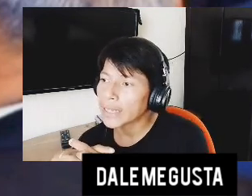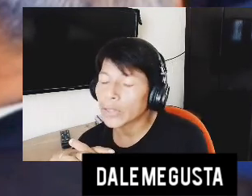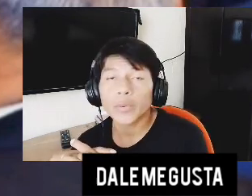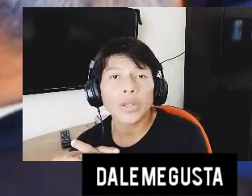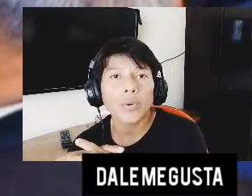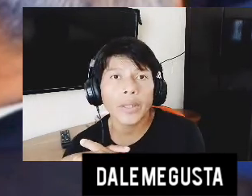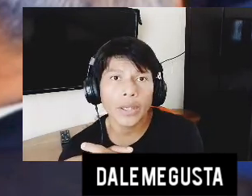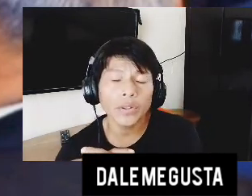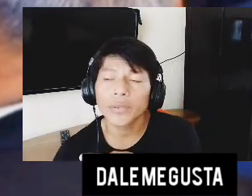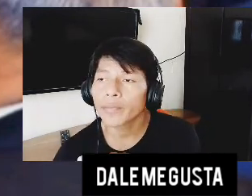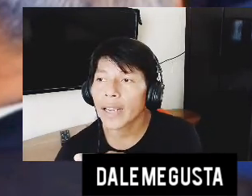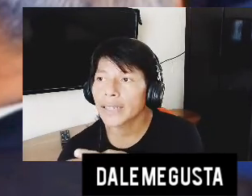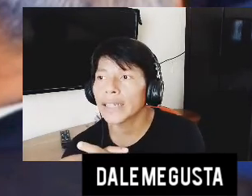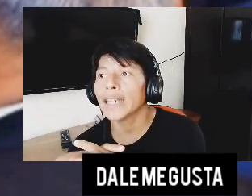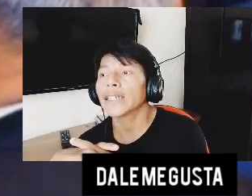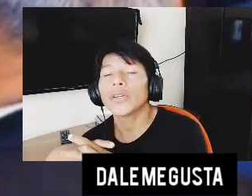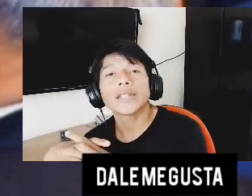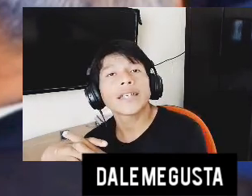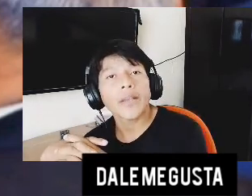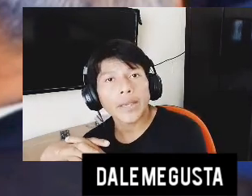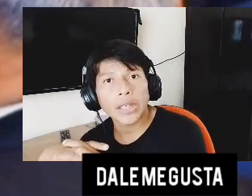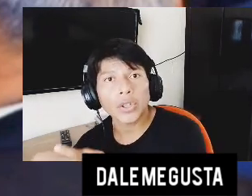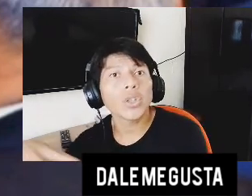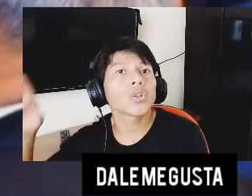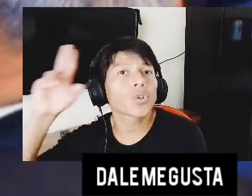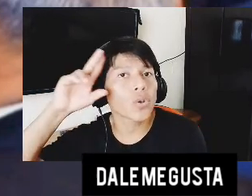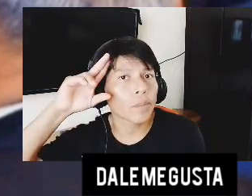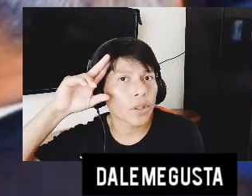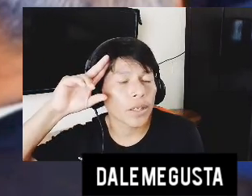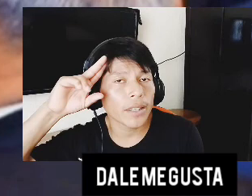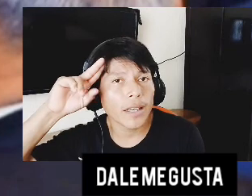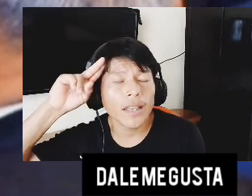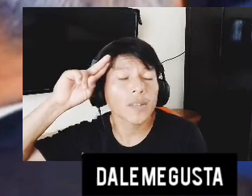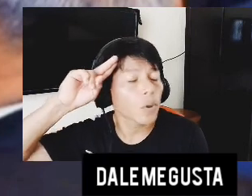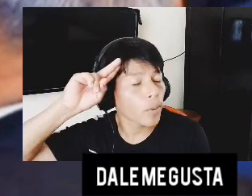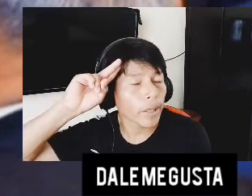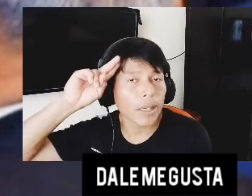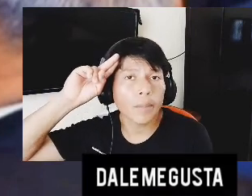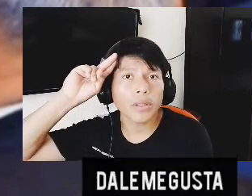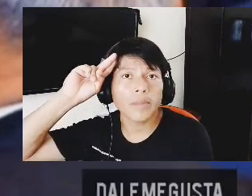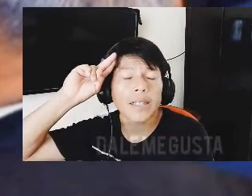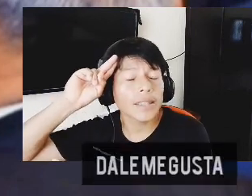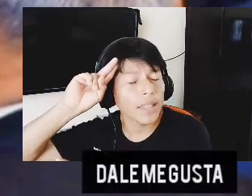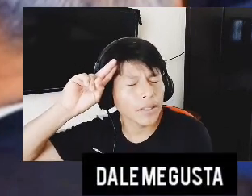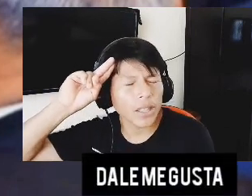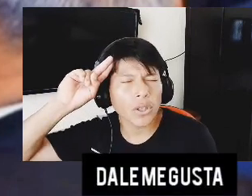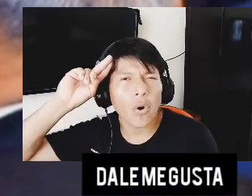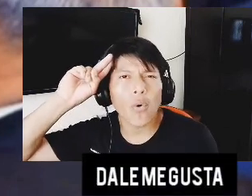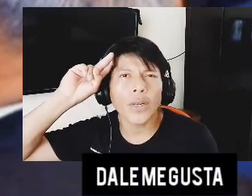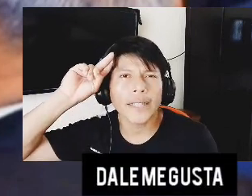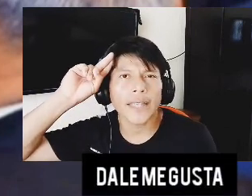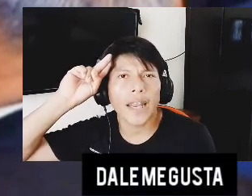estar subiendo videos. Así que, señores, ya saben quién soy. Yo soy Opinión General. Espero me vean a la próxima.